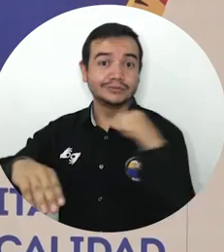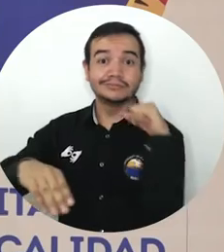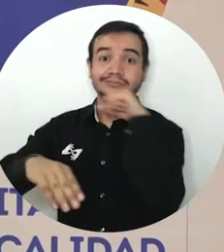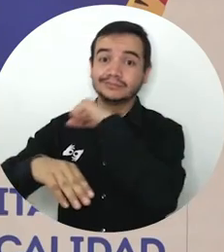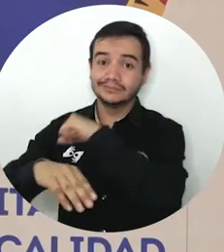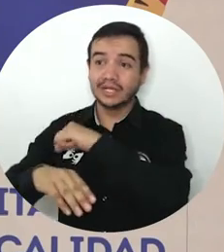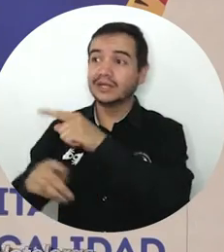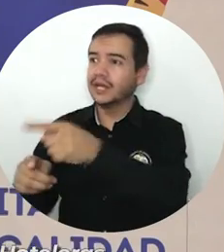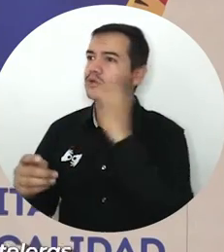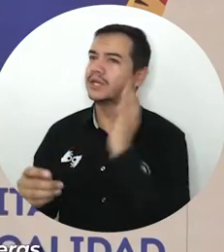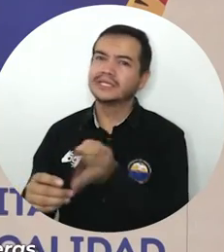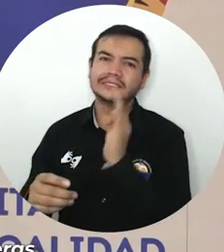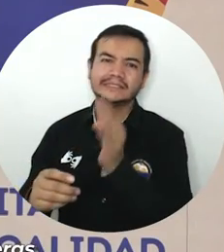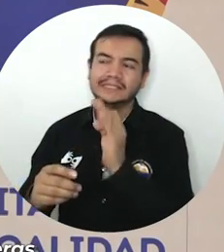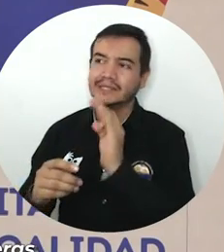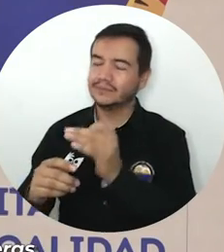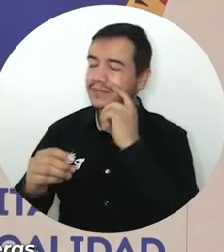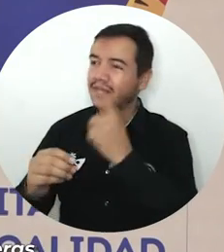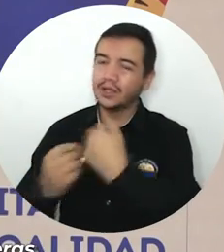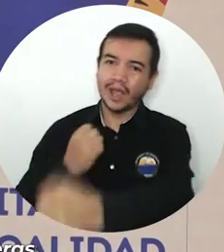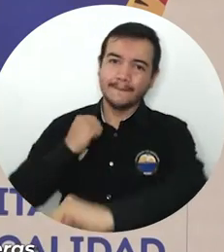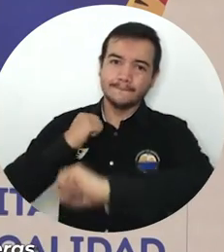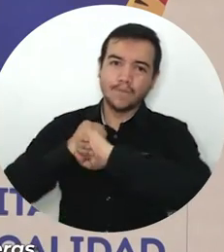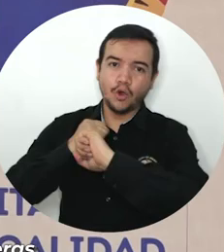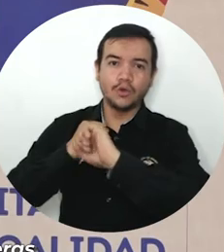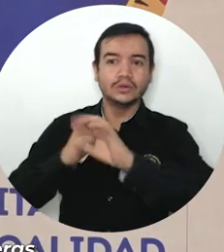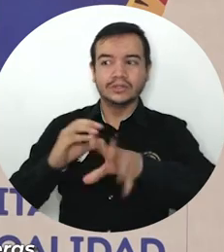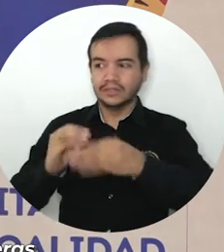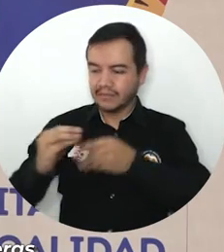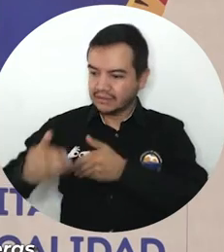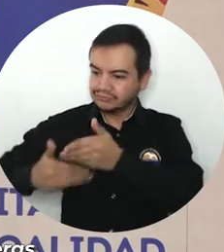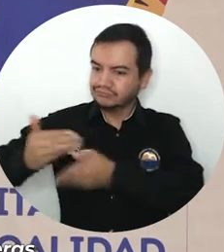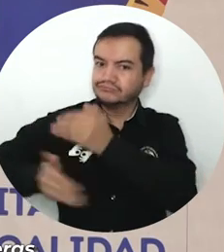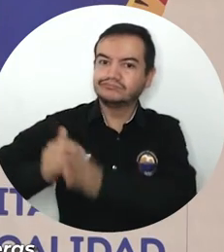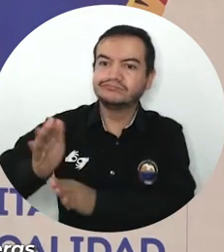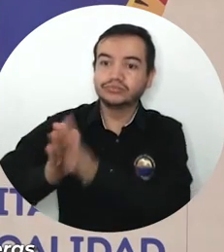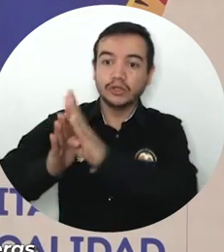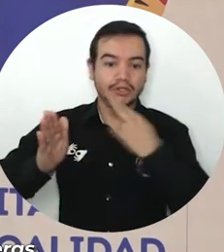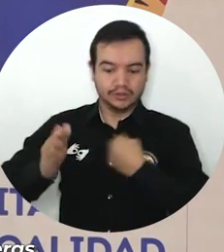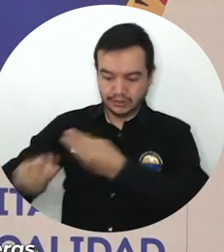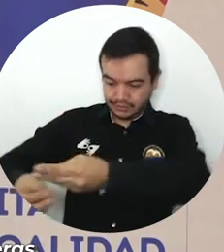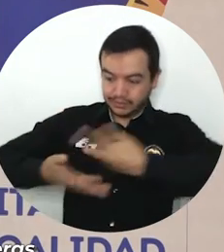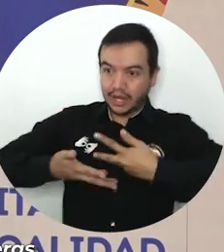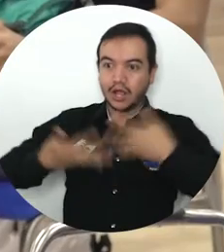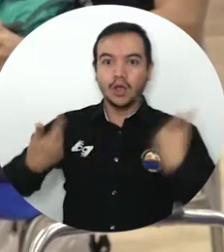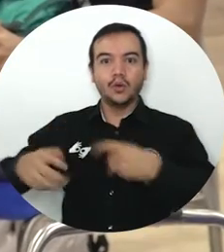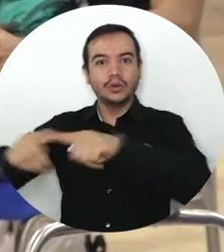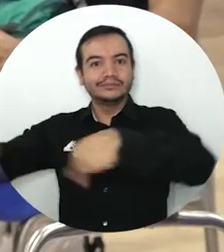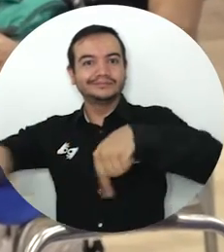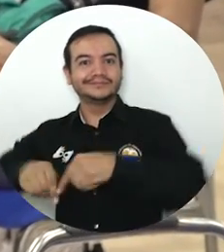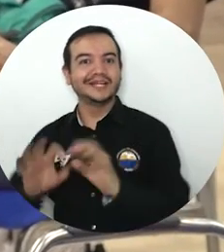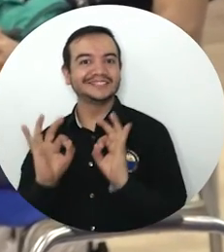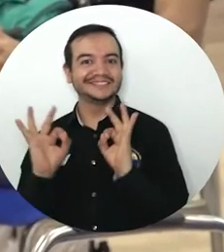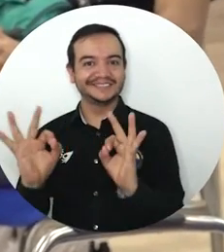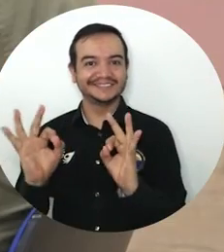Salazar, quienes siempre han creído en nuestro programa y han avanzado para que nosotros podamos tener hoy estos escenarios de calidad.